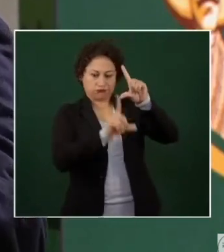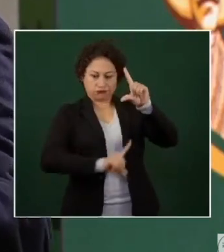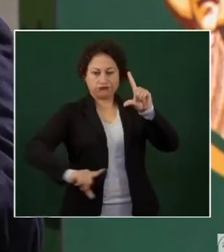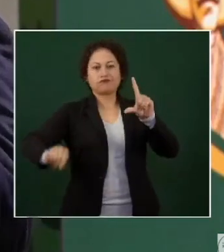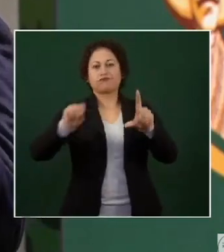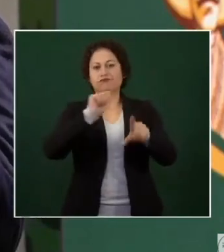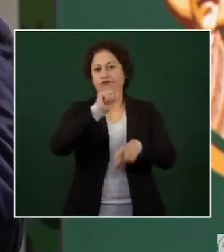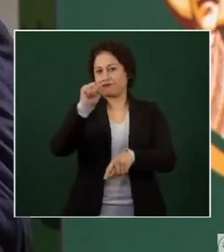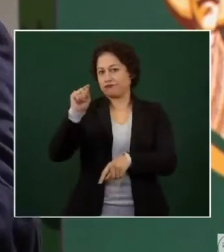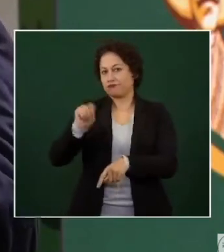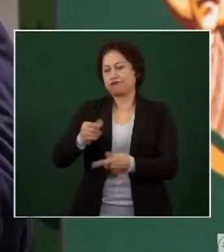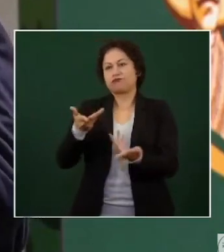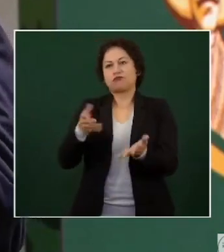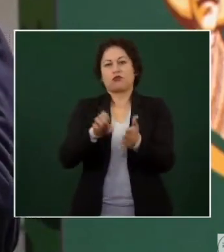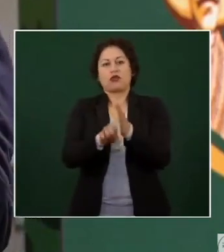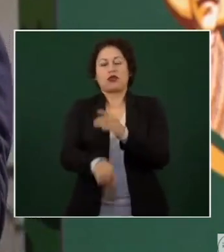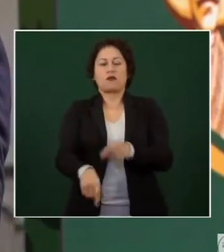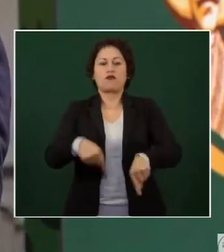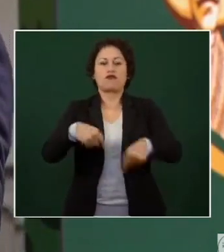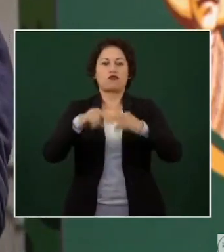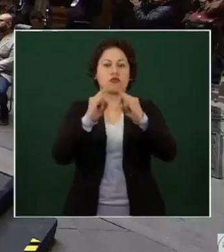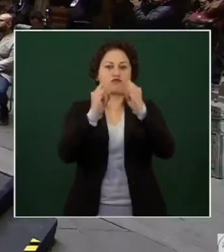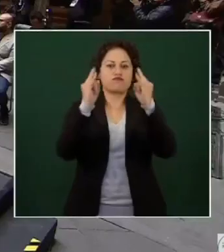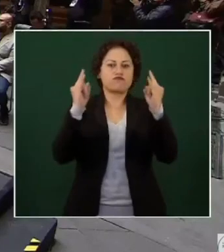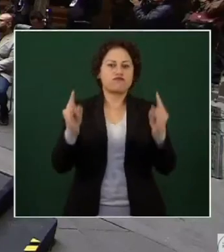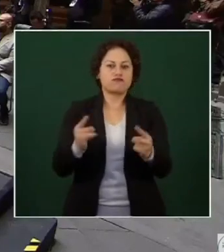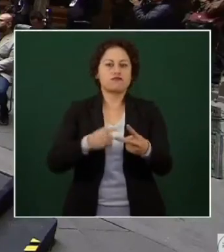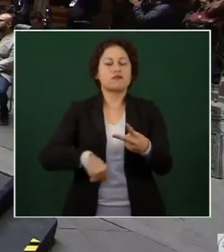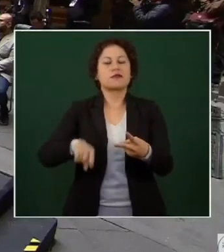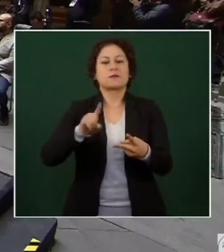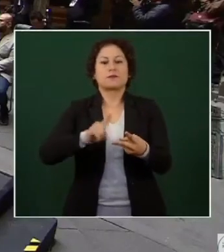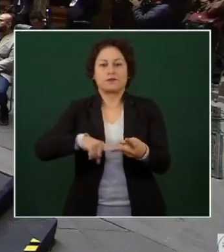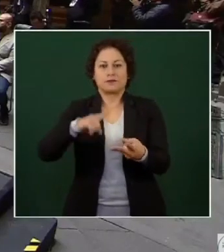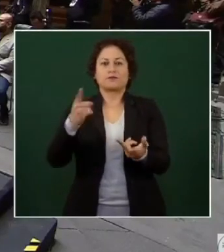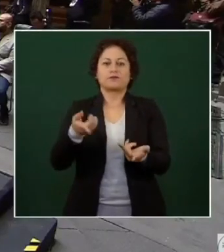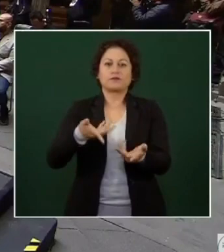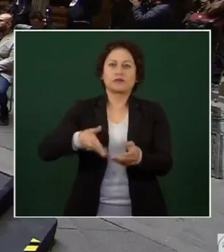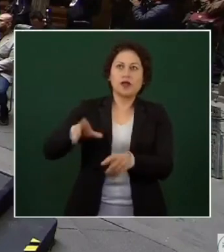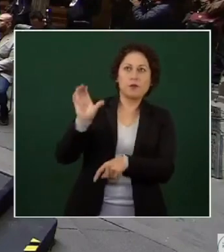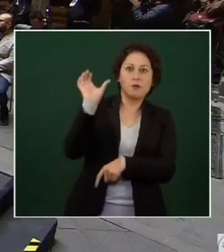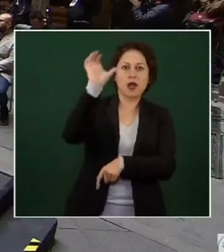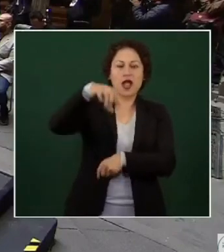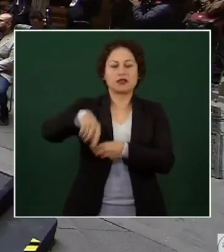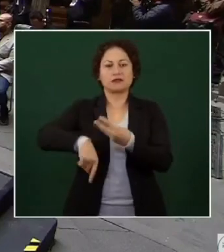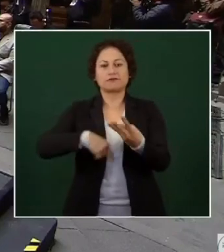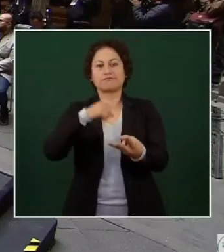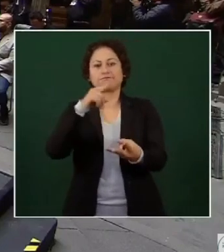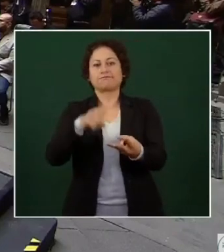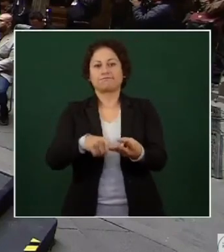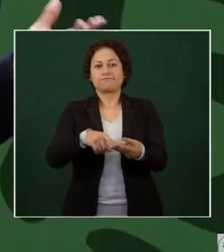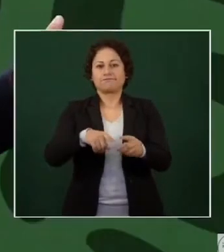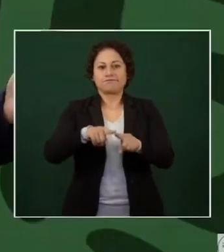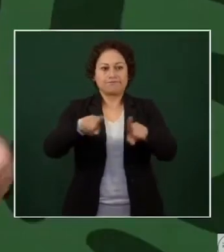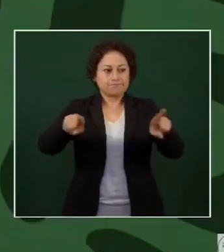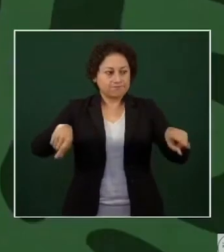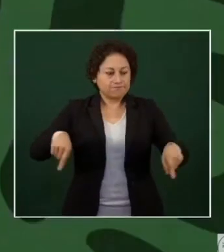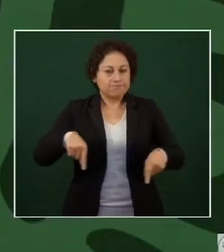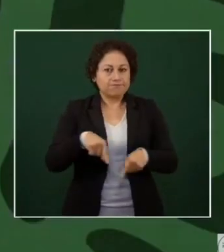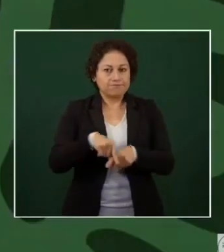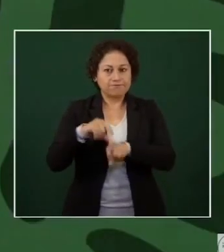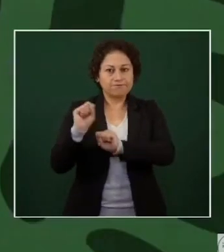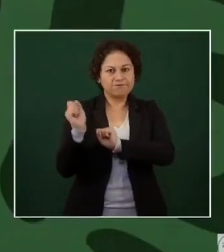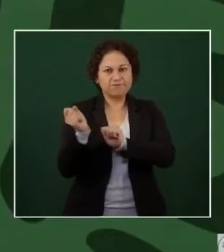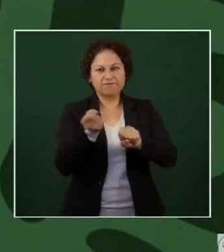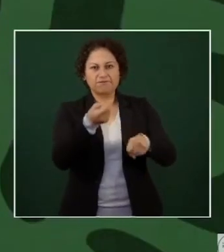Campos de fútbol, canchas de básquetbol, campos de béisbol, para tener como opción